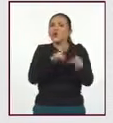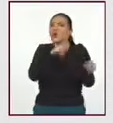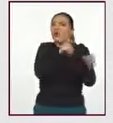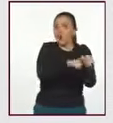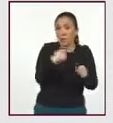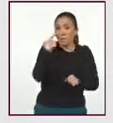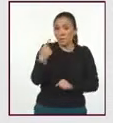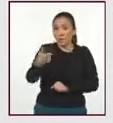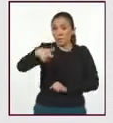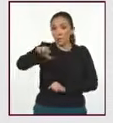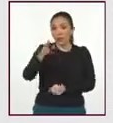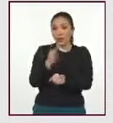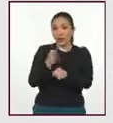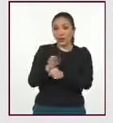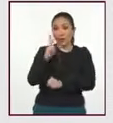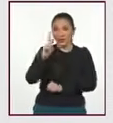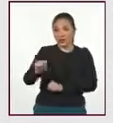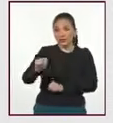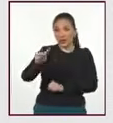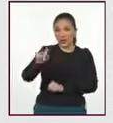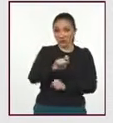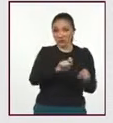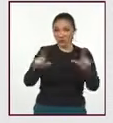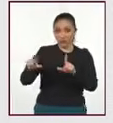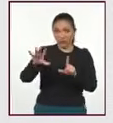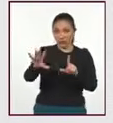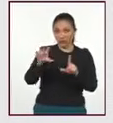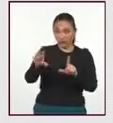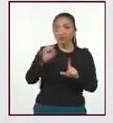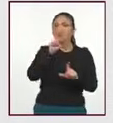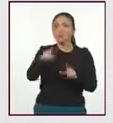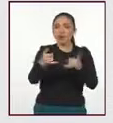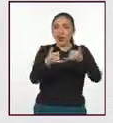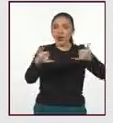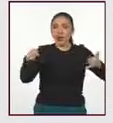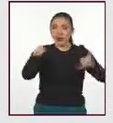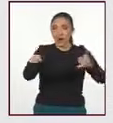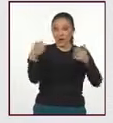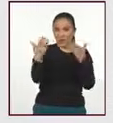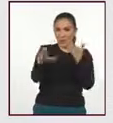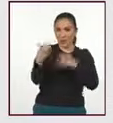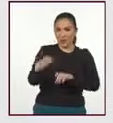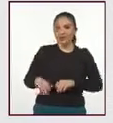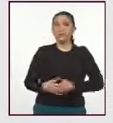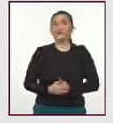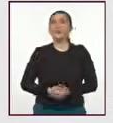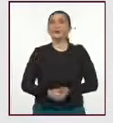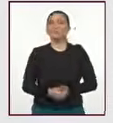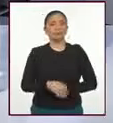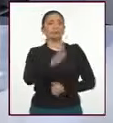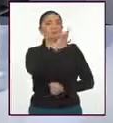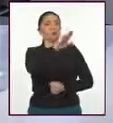código QR está apareciendo en pantalla y el enlace en el chat de comentarios. Doctor, ahora sí,